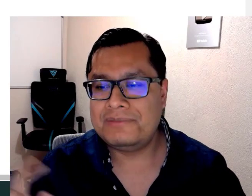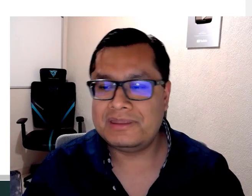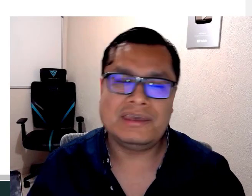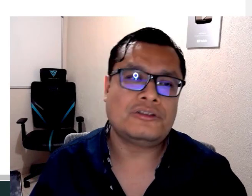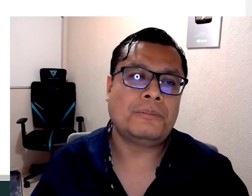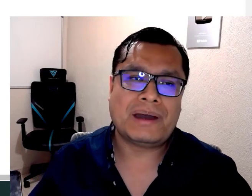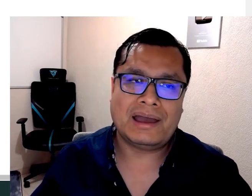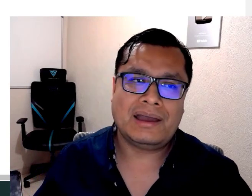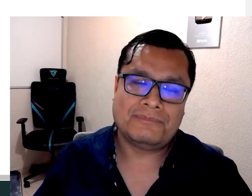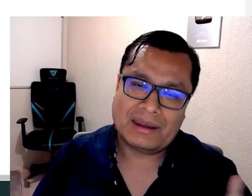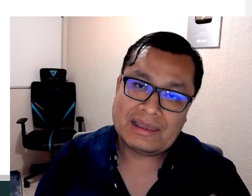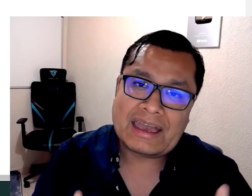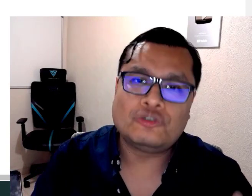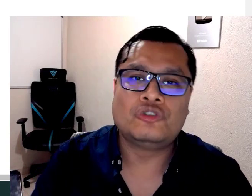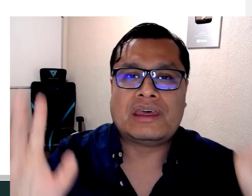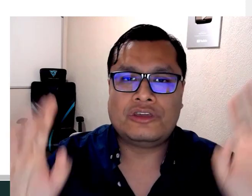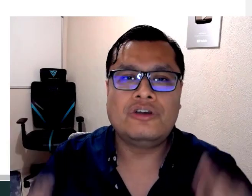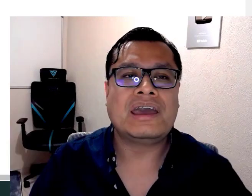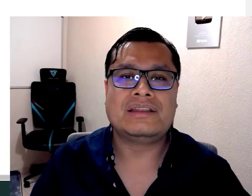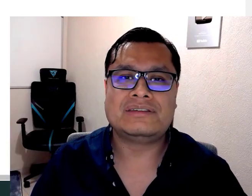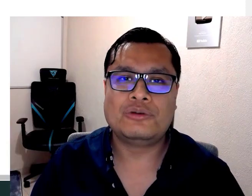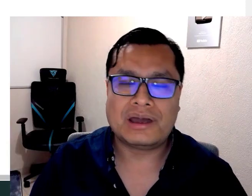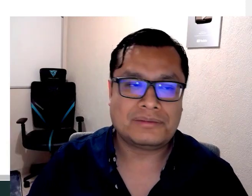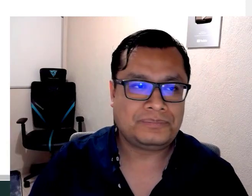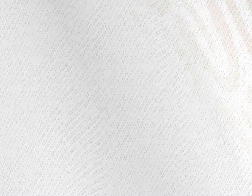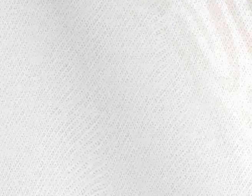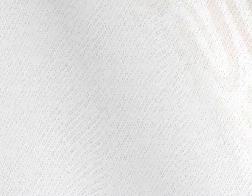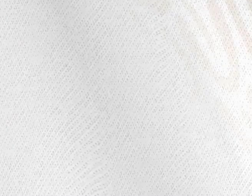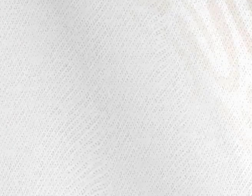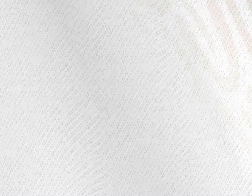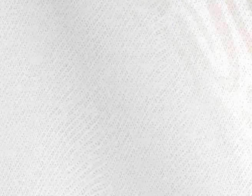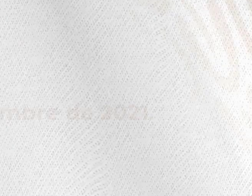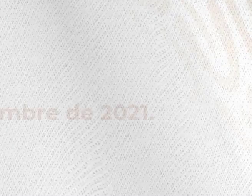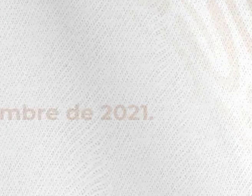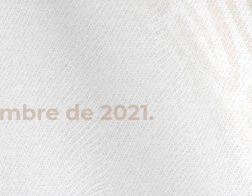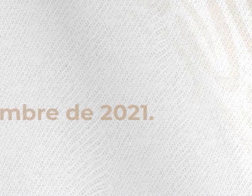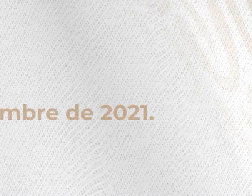ver el videito para ver qué sucedió en ese